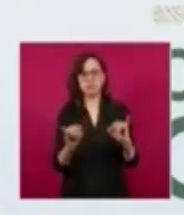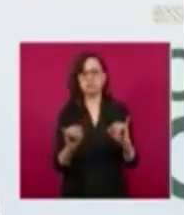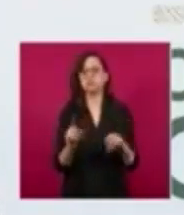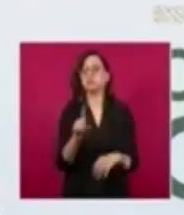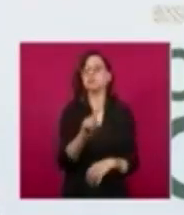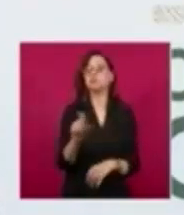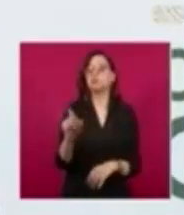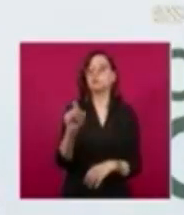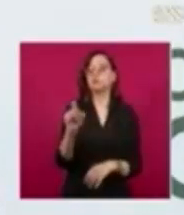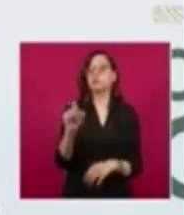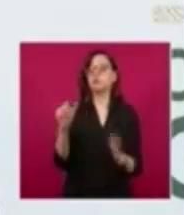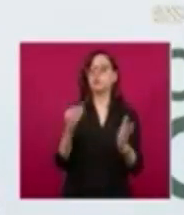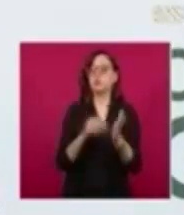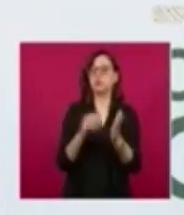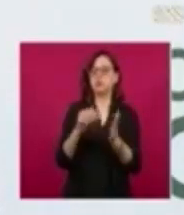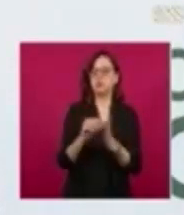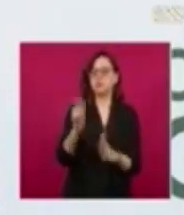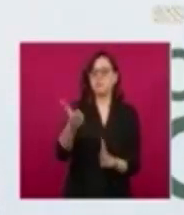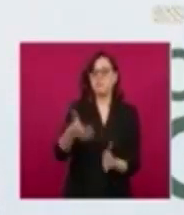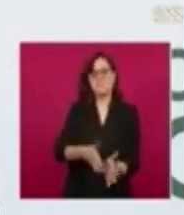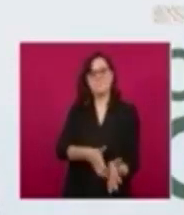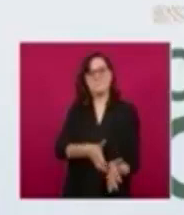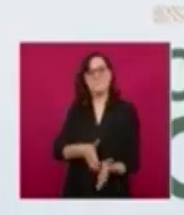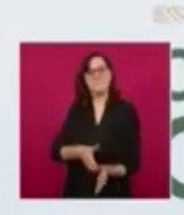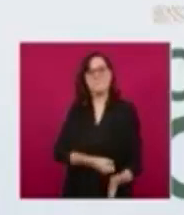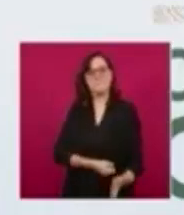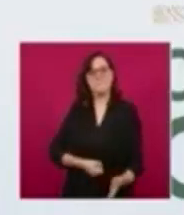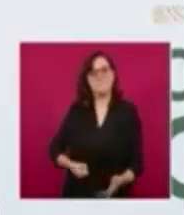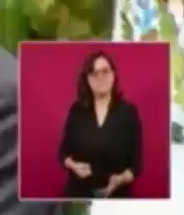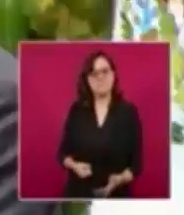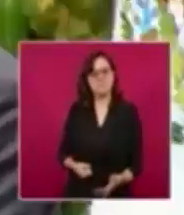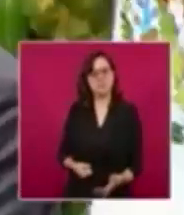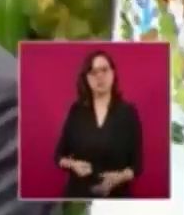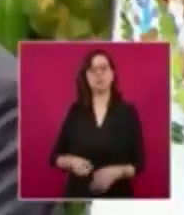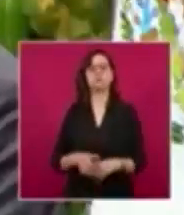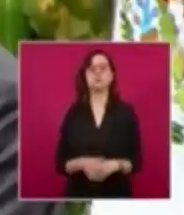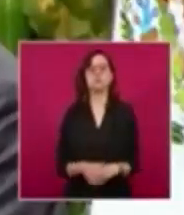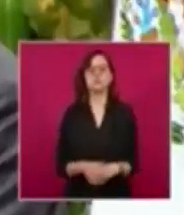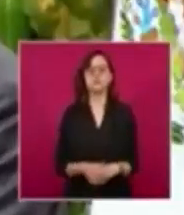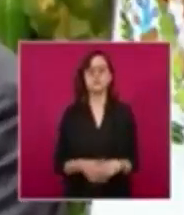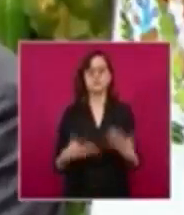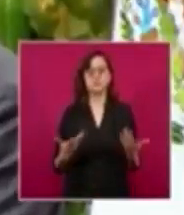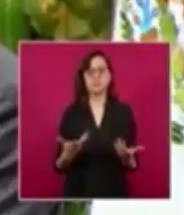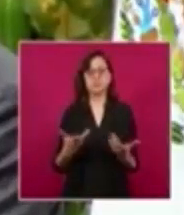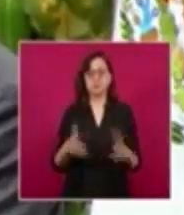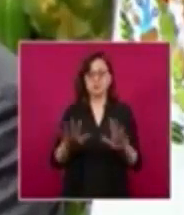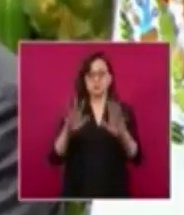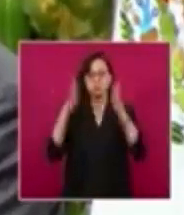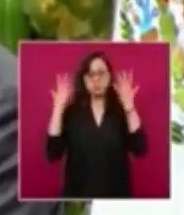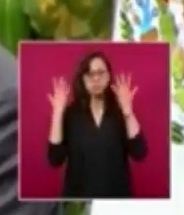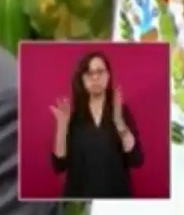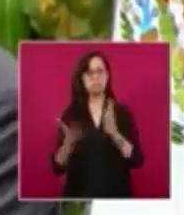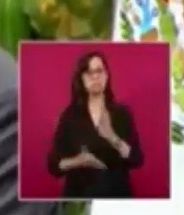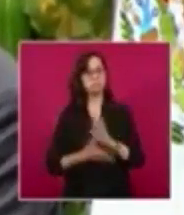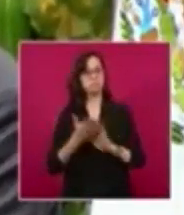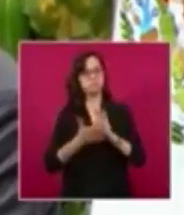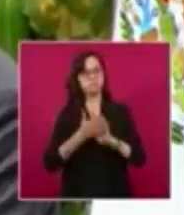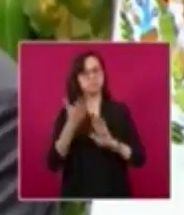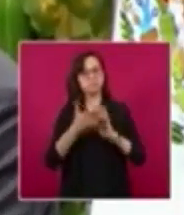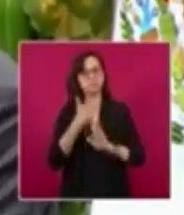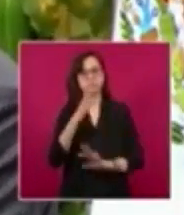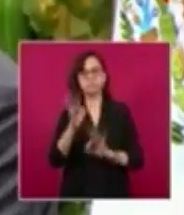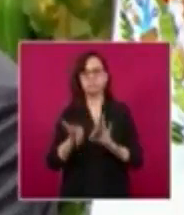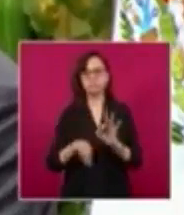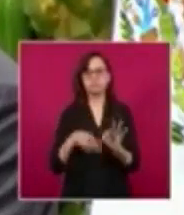minera, sino por haber vinculado una cosa con la otra. Es decir, si no me pasas mi